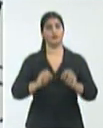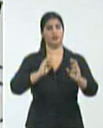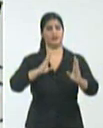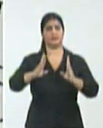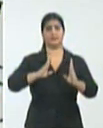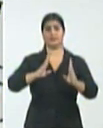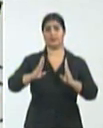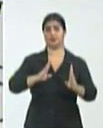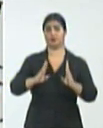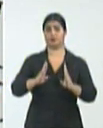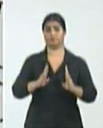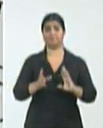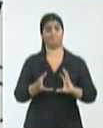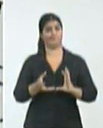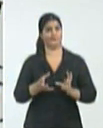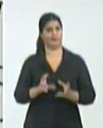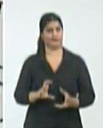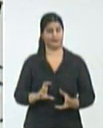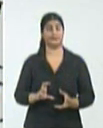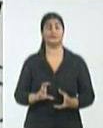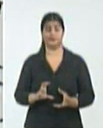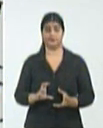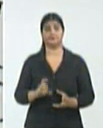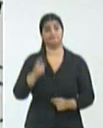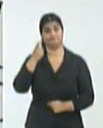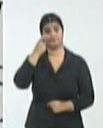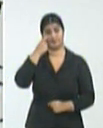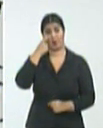muy complejo, y vamos a ver que incluso